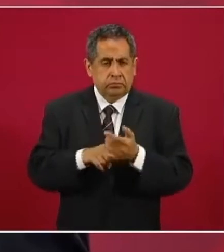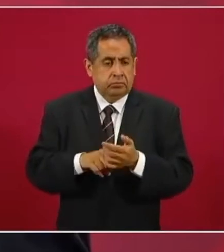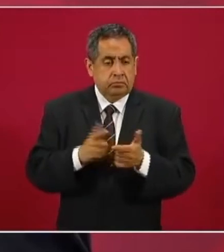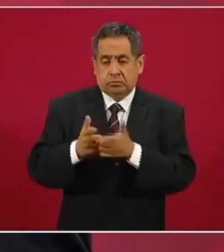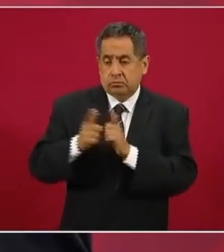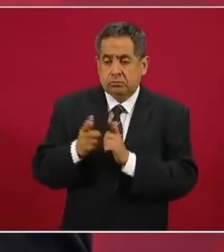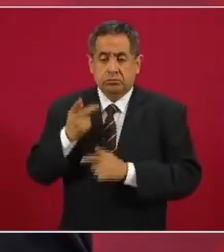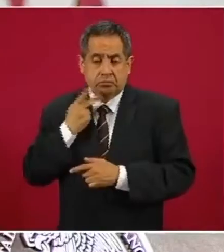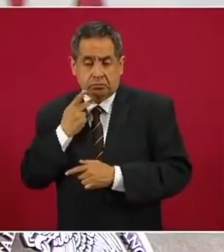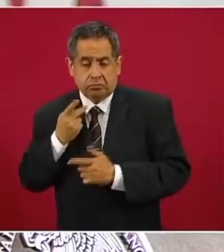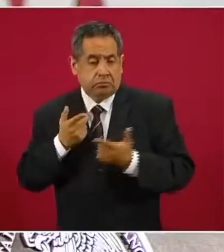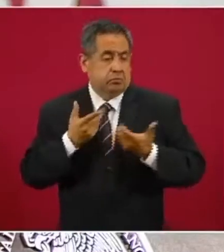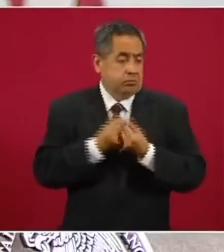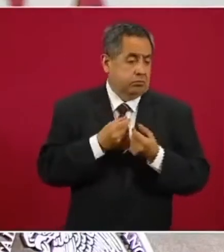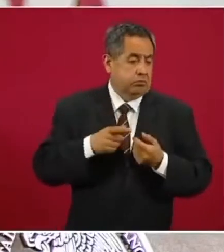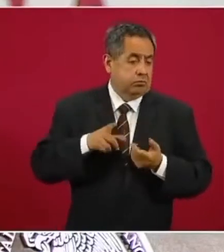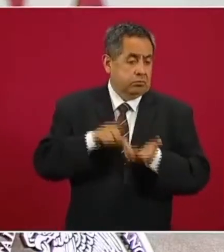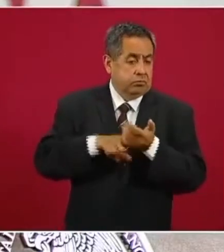partidista con el gobierno.